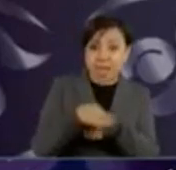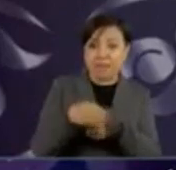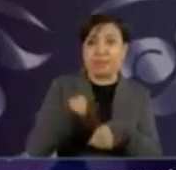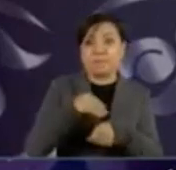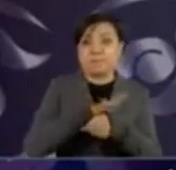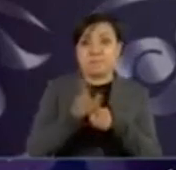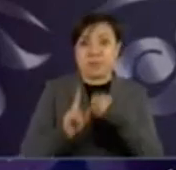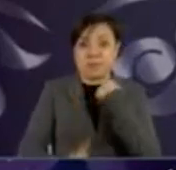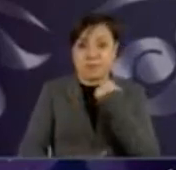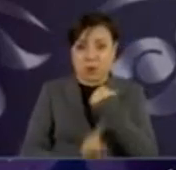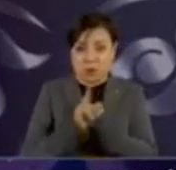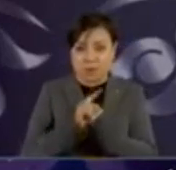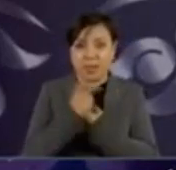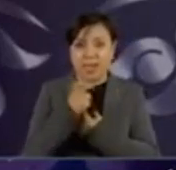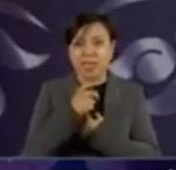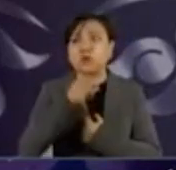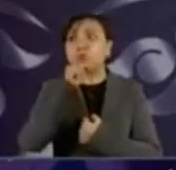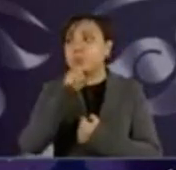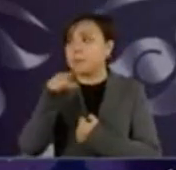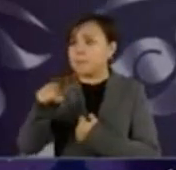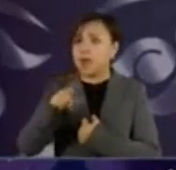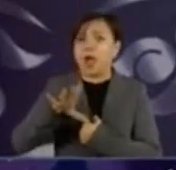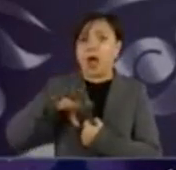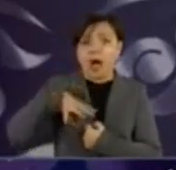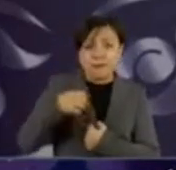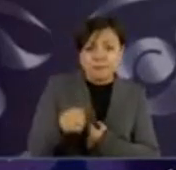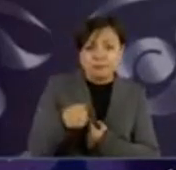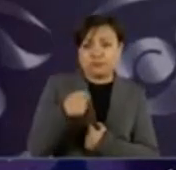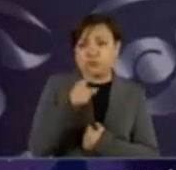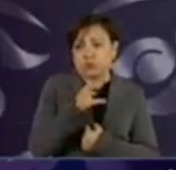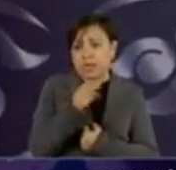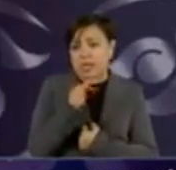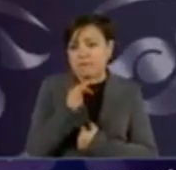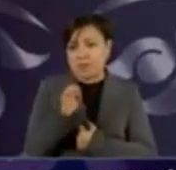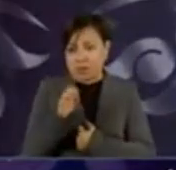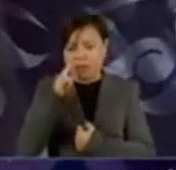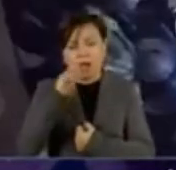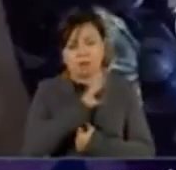Federal de Electricidad y los abusos que comete día a día. Es cuanto, Presidenta.